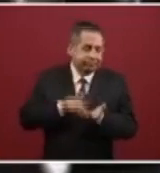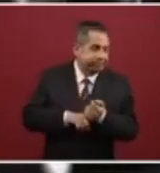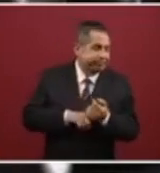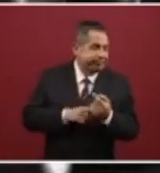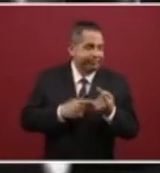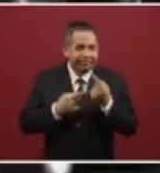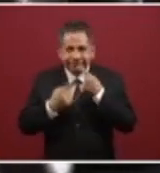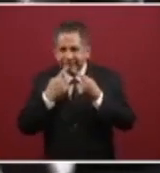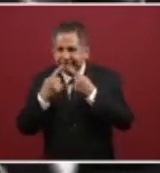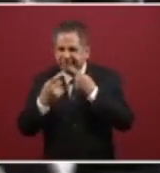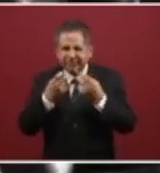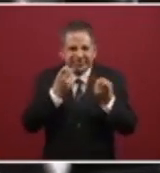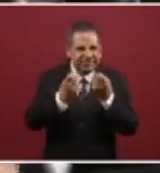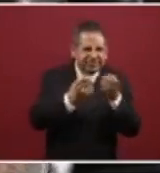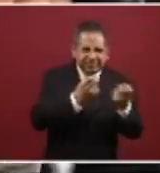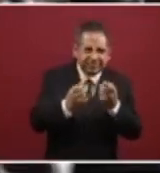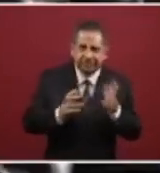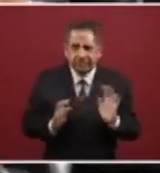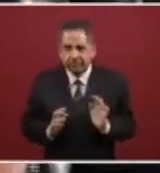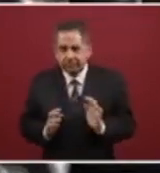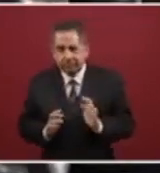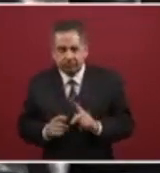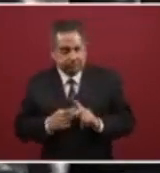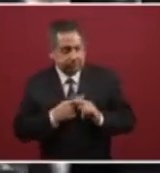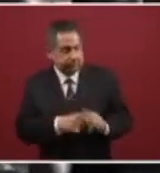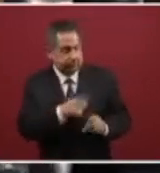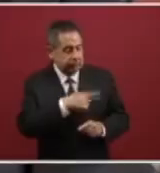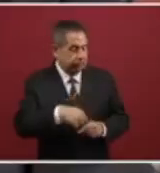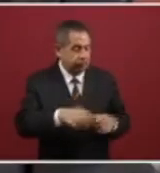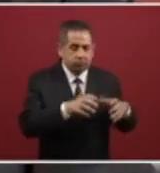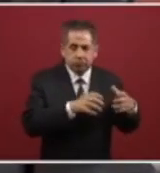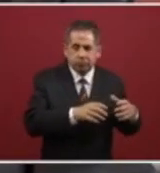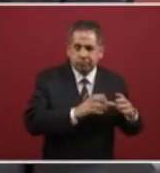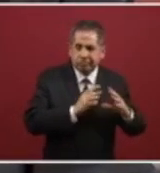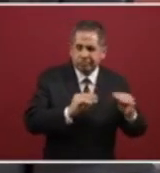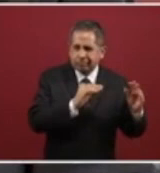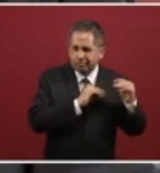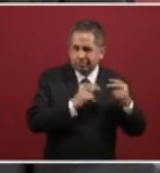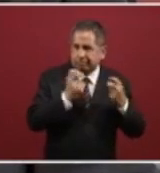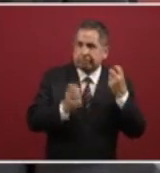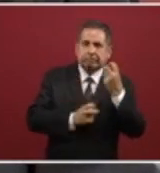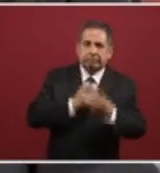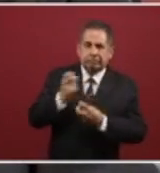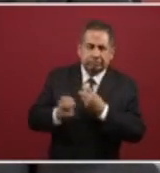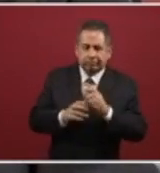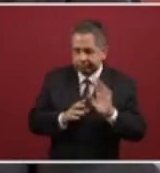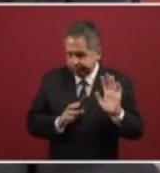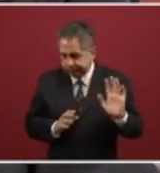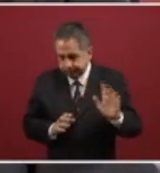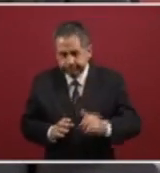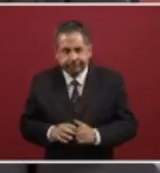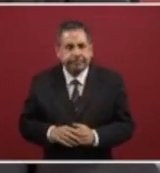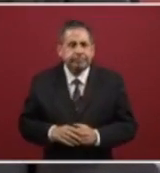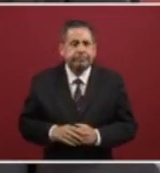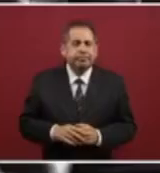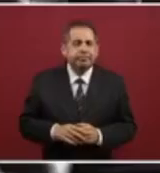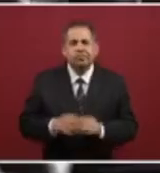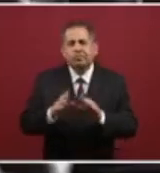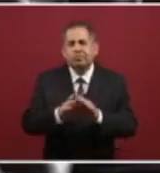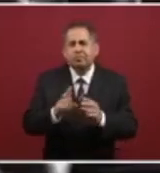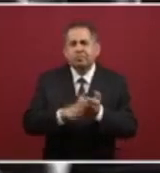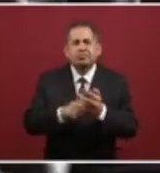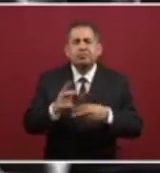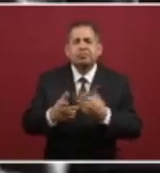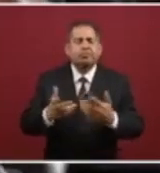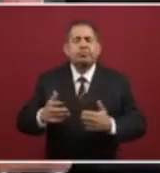grilla, y que ya empezaron el radiopasillo que se le llama vulgarmente. ¿Cómo enfrentar